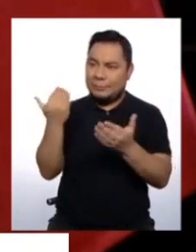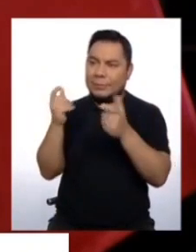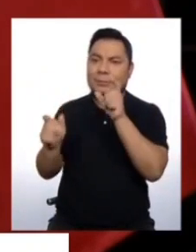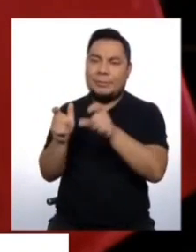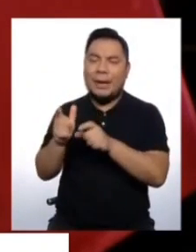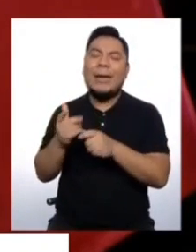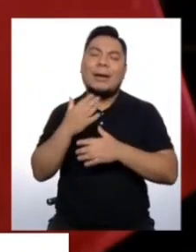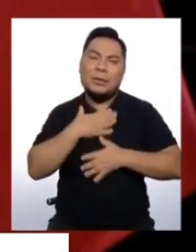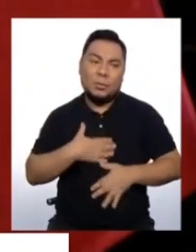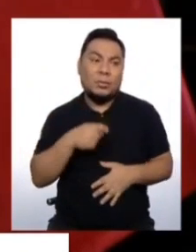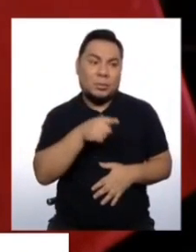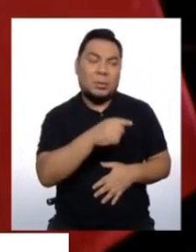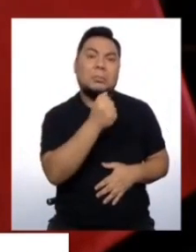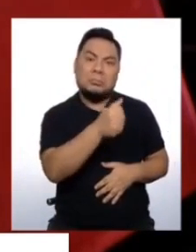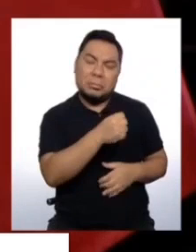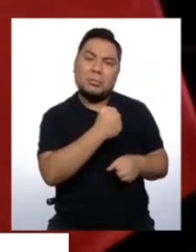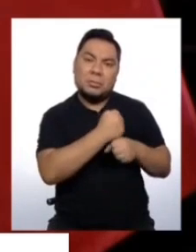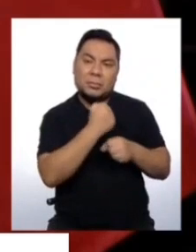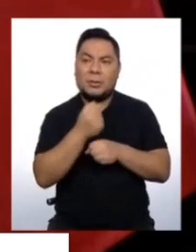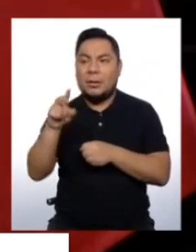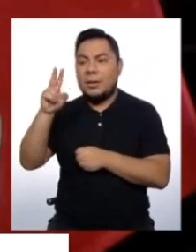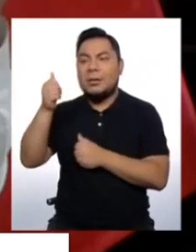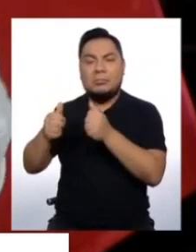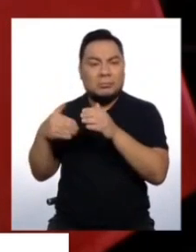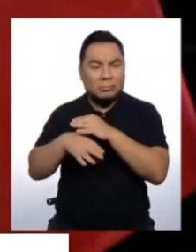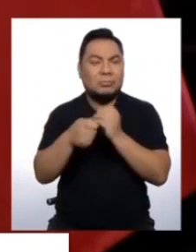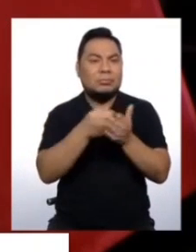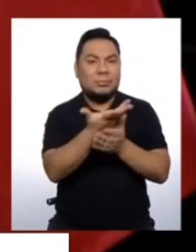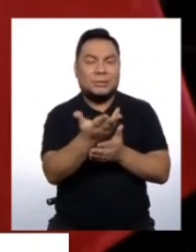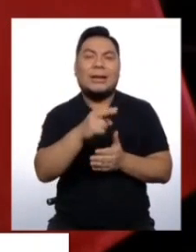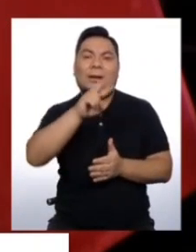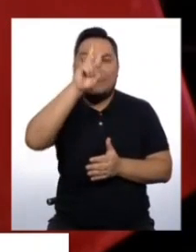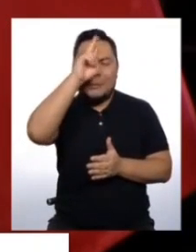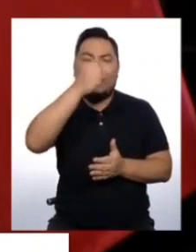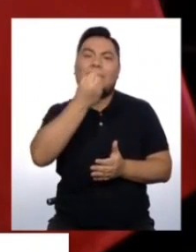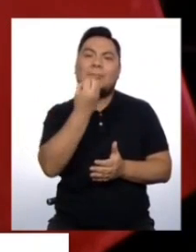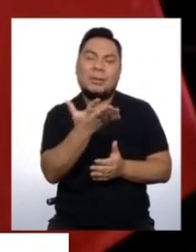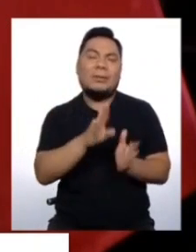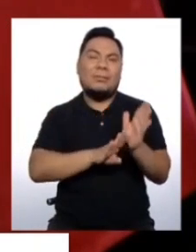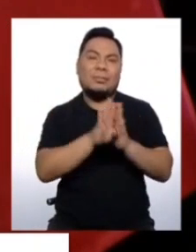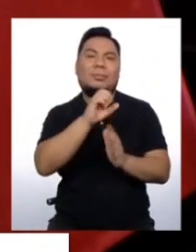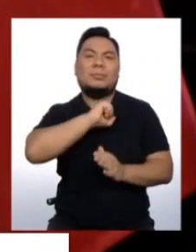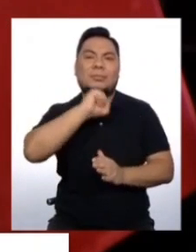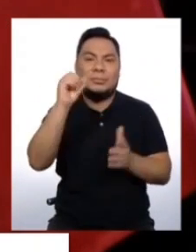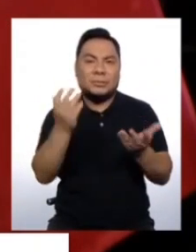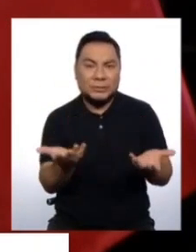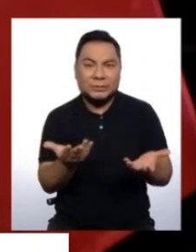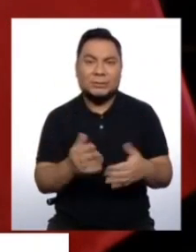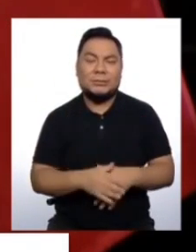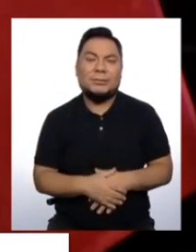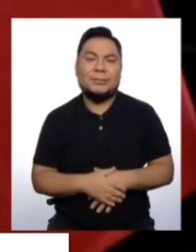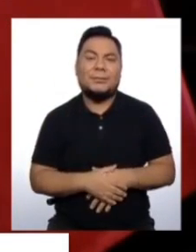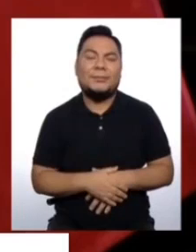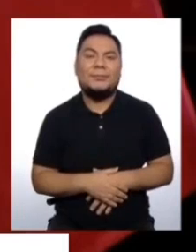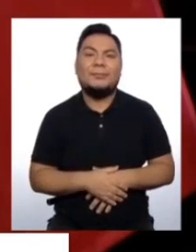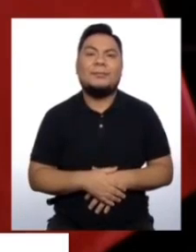gana el distrito y gana el Perú, en la medida que trabajemos bien este tema.